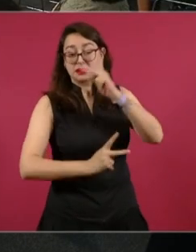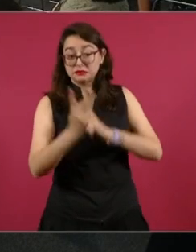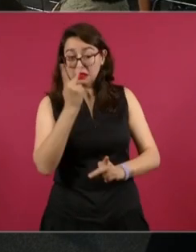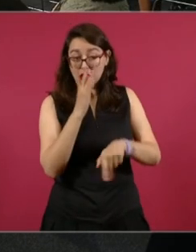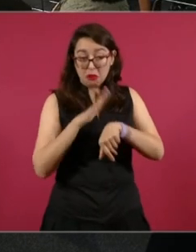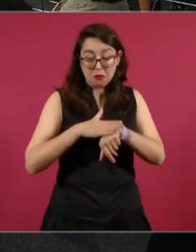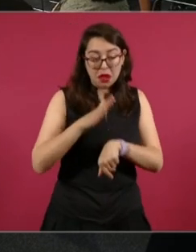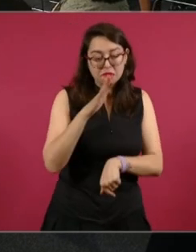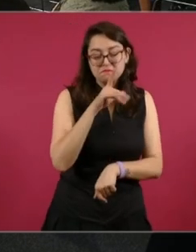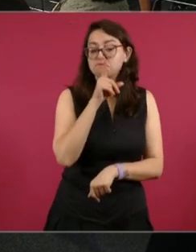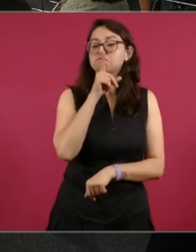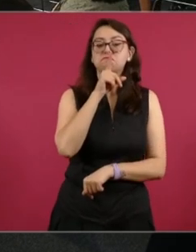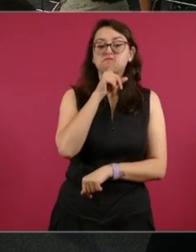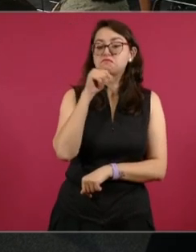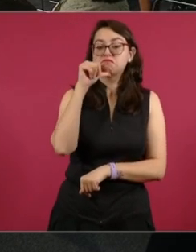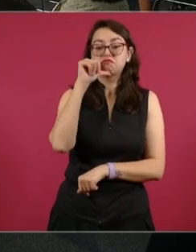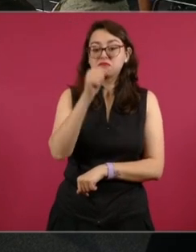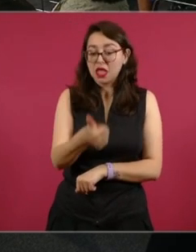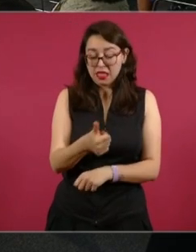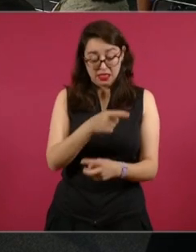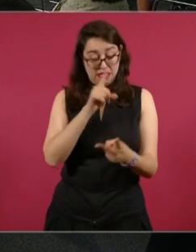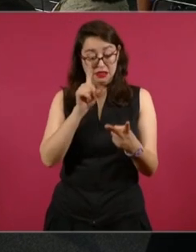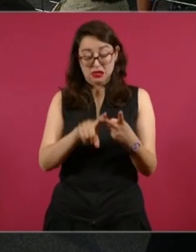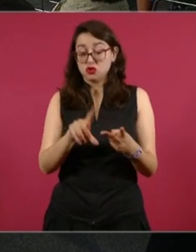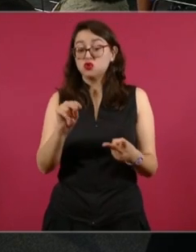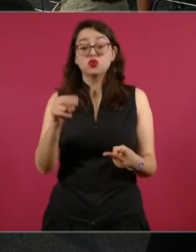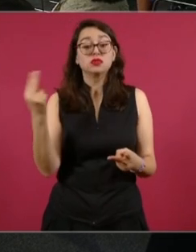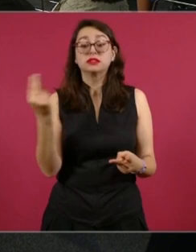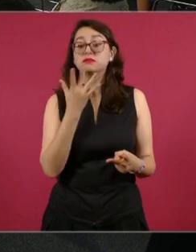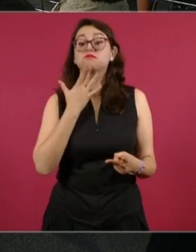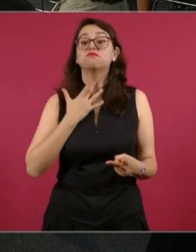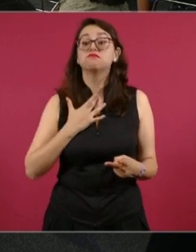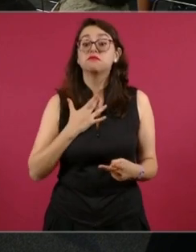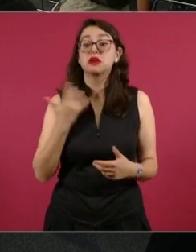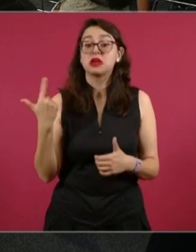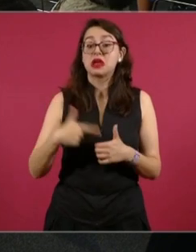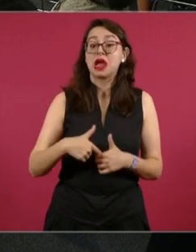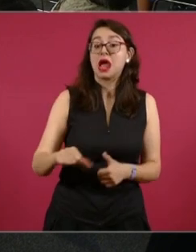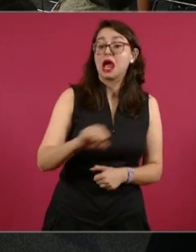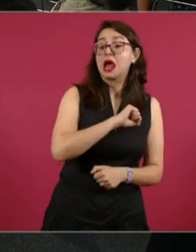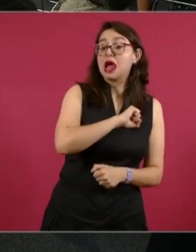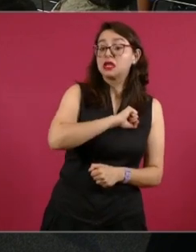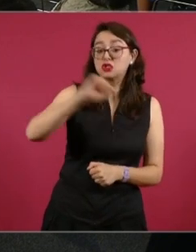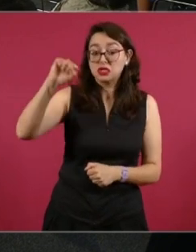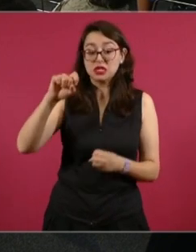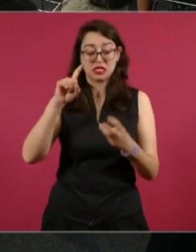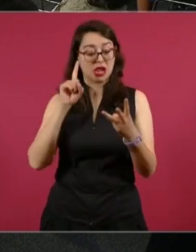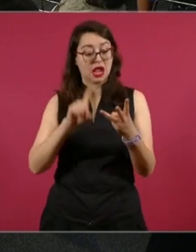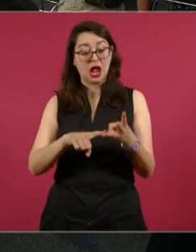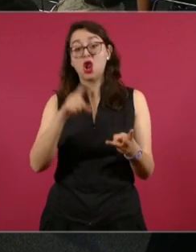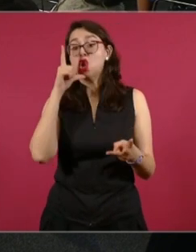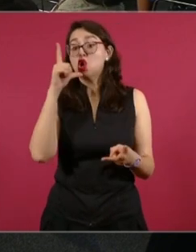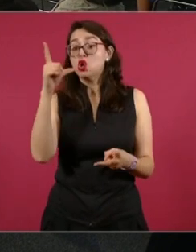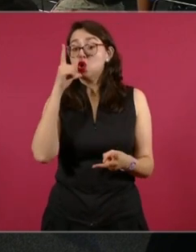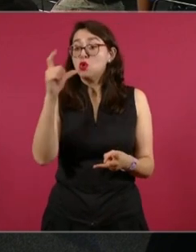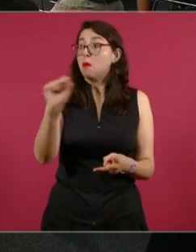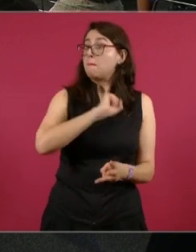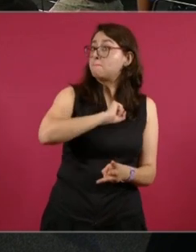no hace falta eso, no hace falta gasolinazos, no hace falta aumentar el precio de la luz.